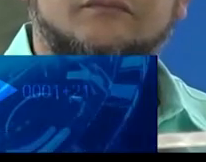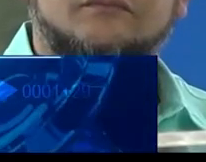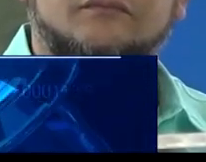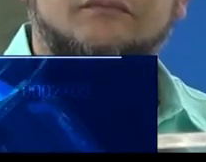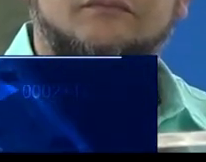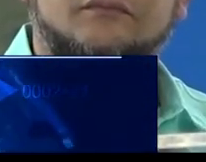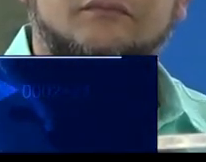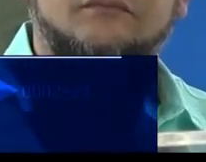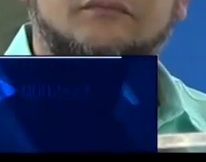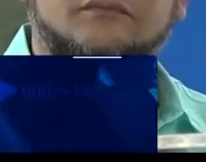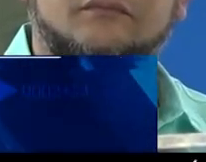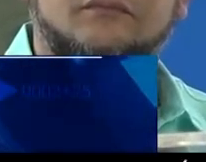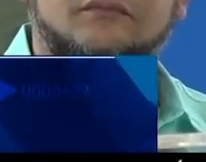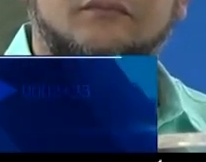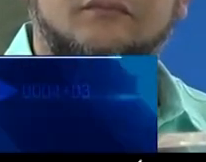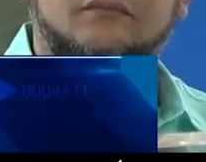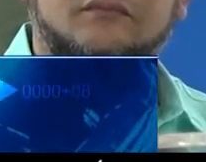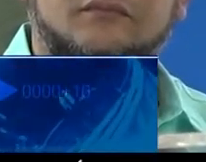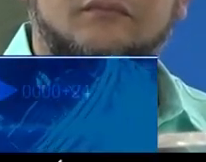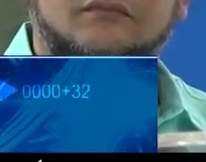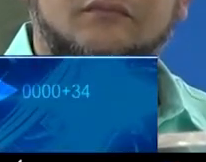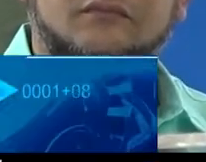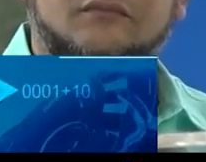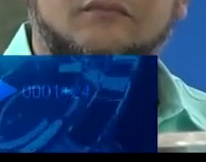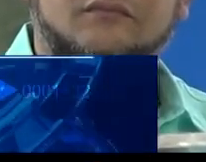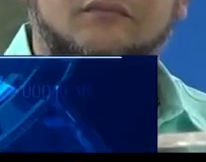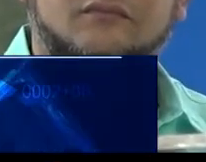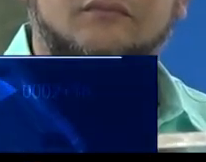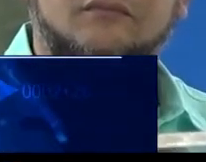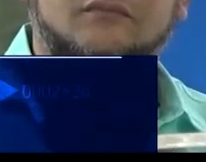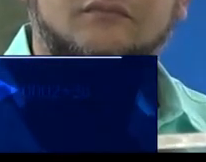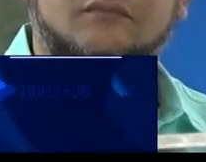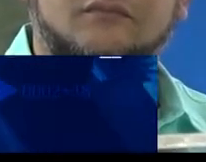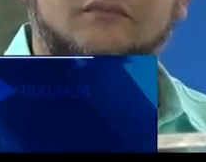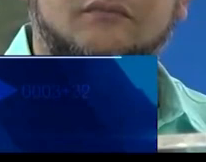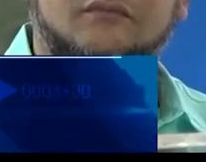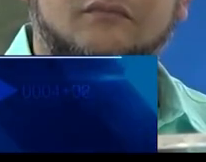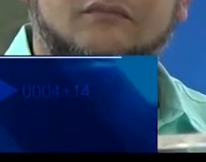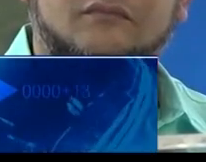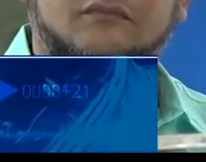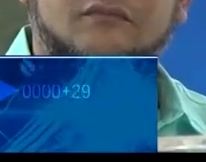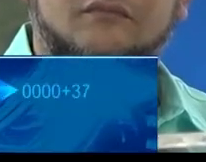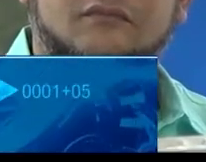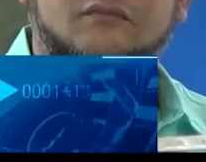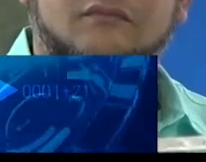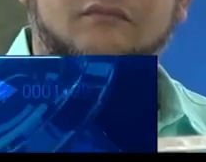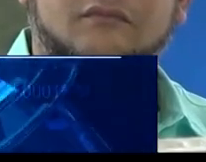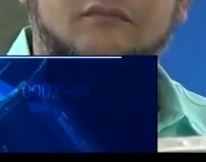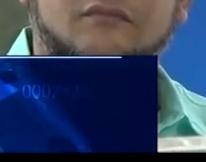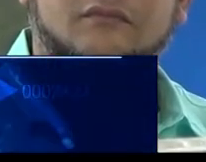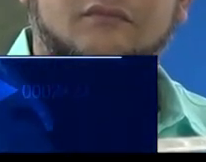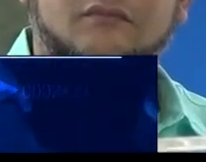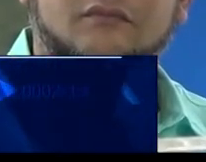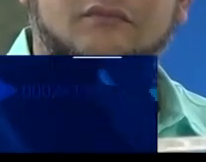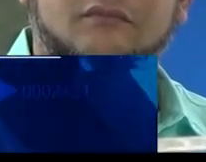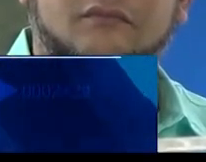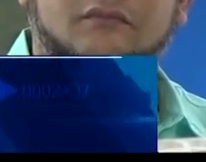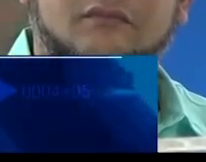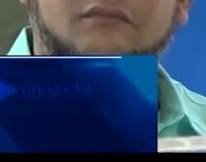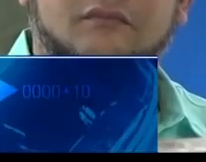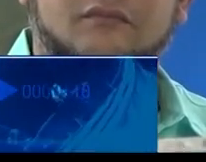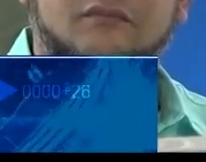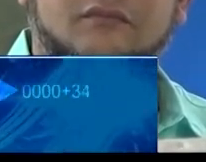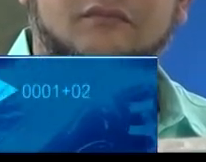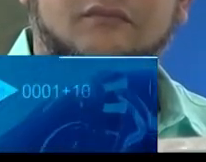Y eso, presidente, ha provocado que el año pasado se hiciera la mayor cosecha